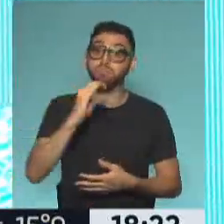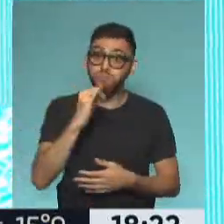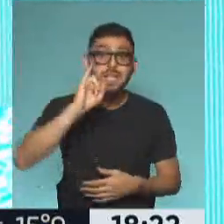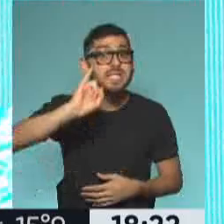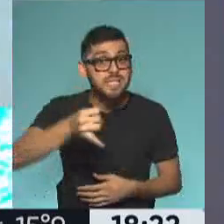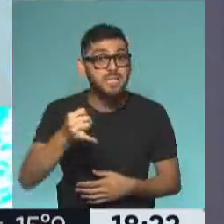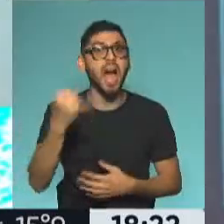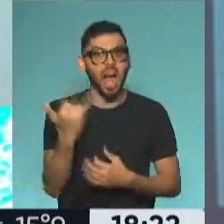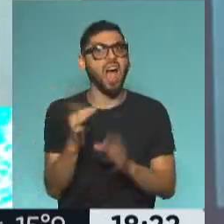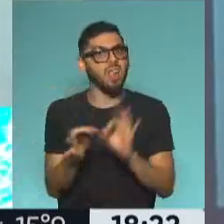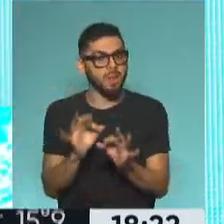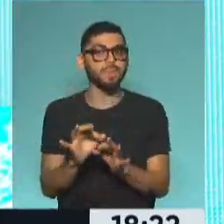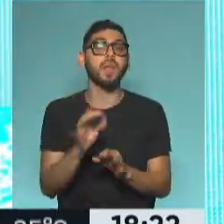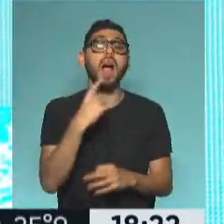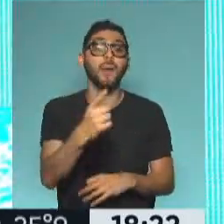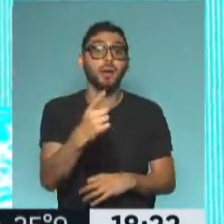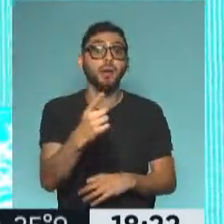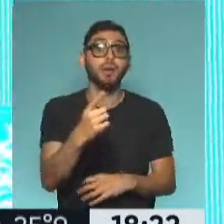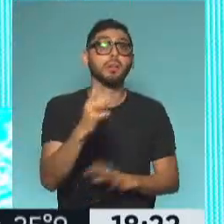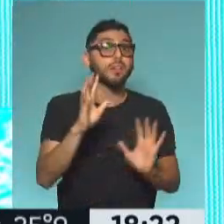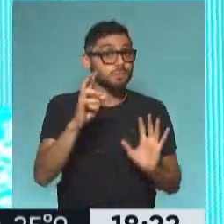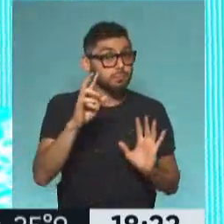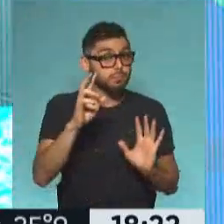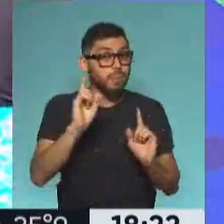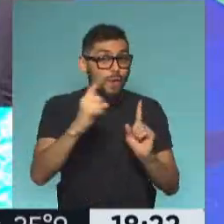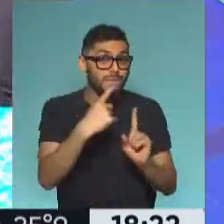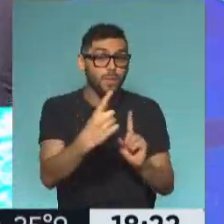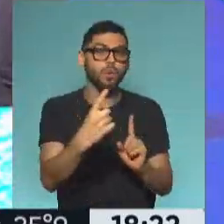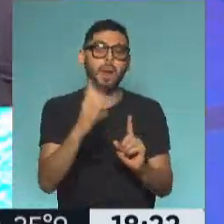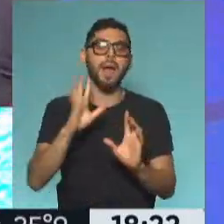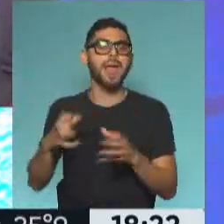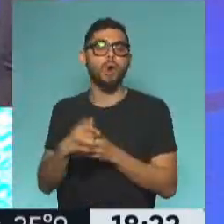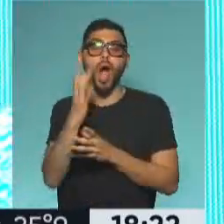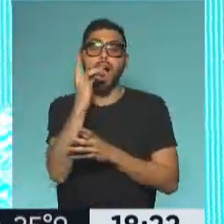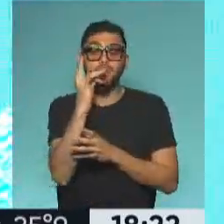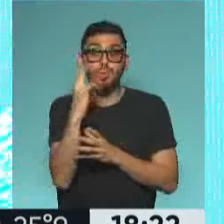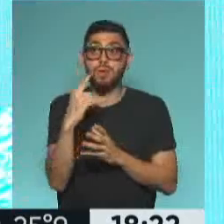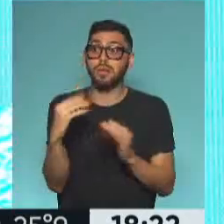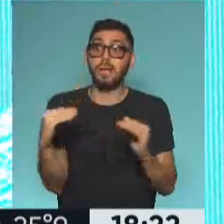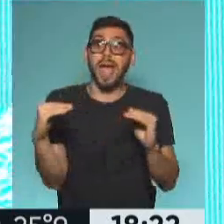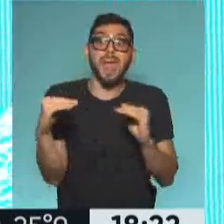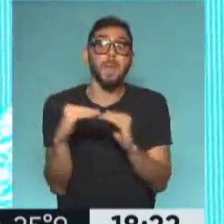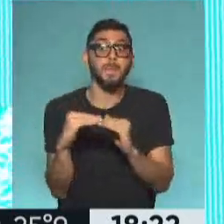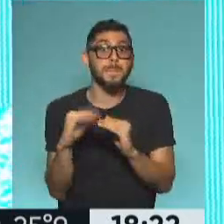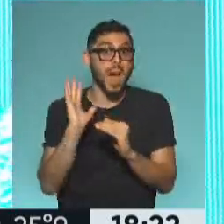Francesca. La respuesta para que el equipo azul tenga la posibilidad